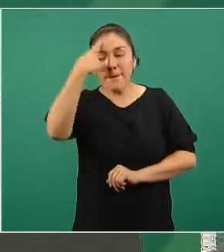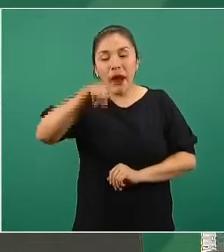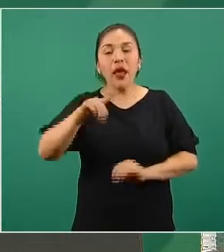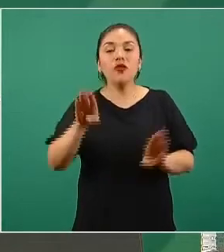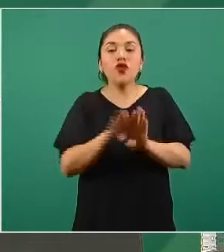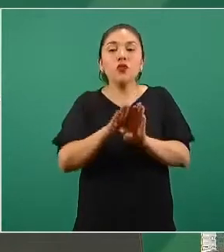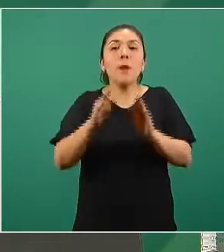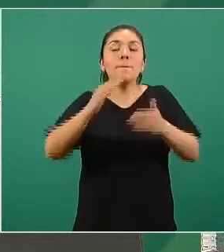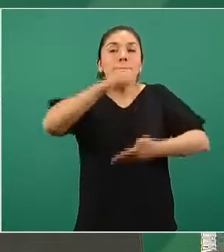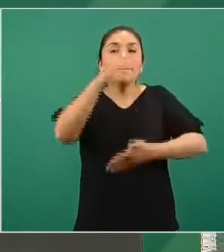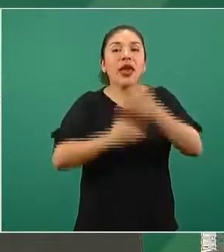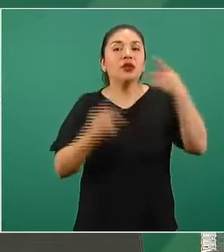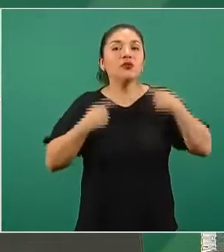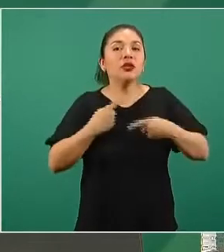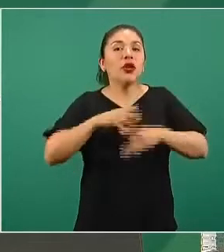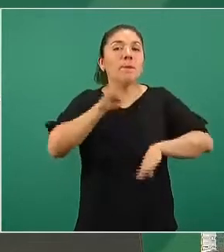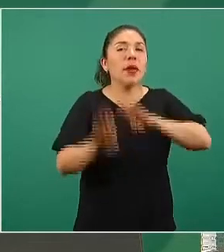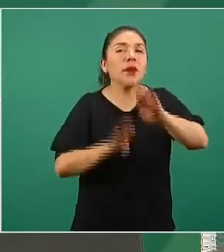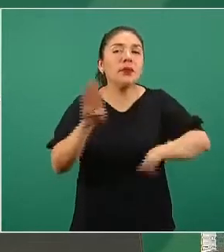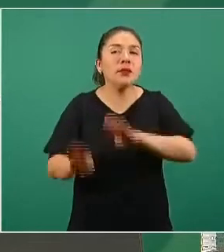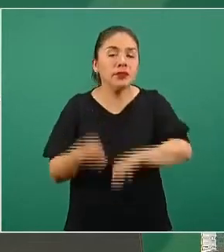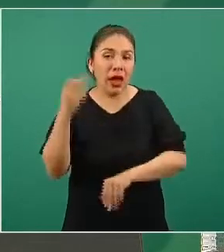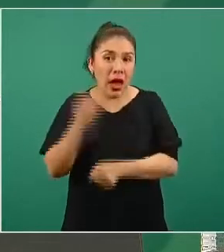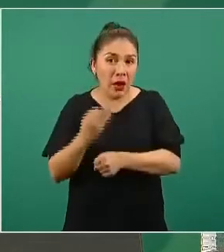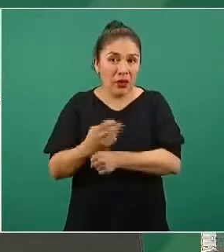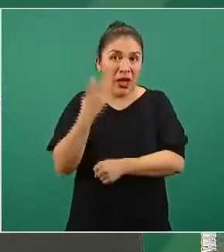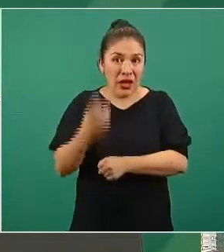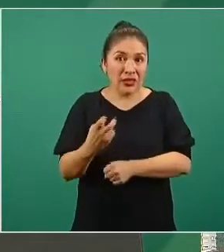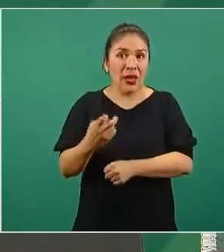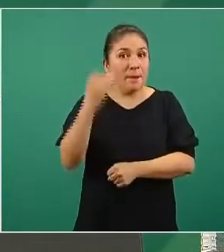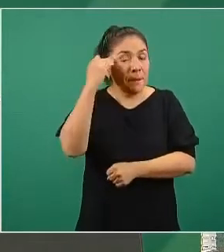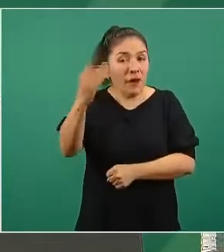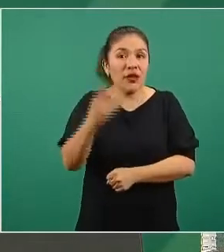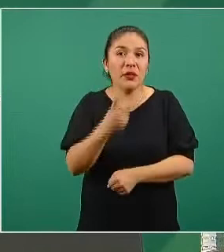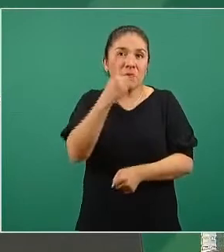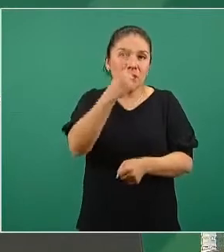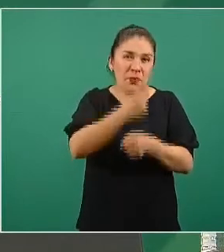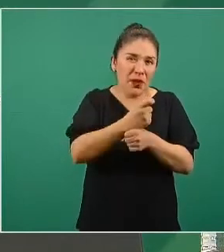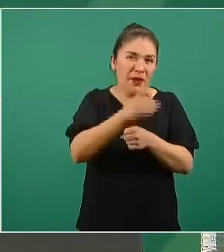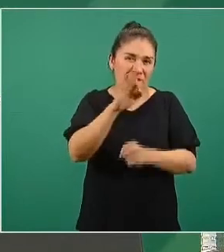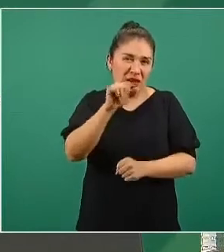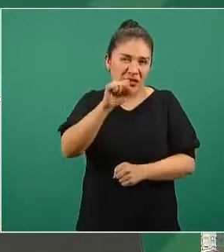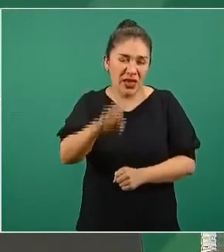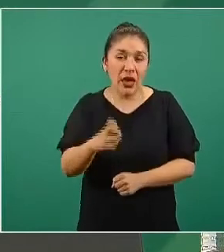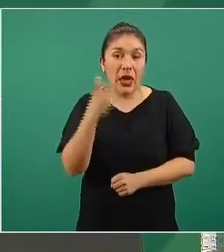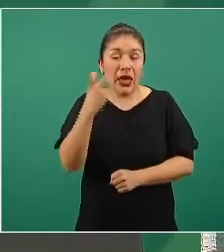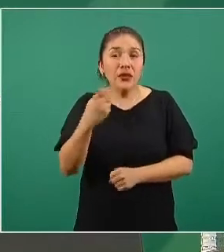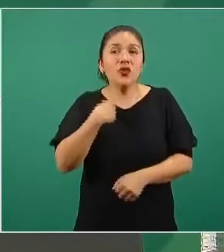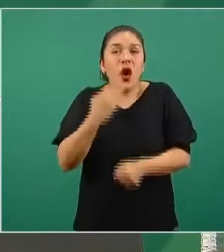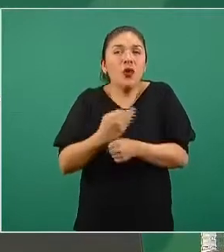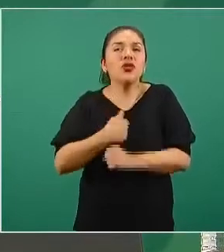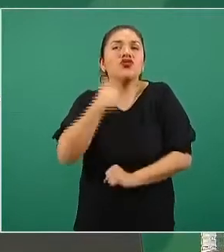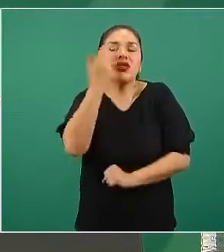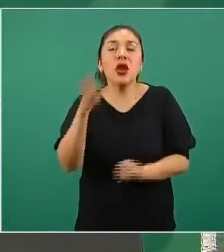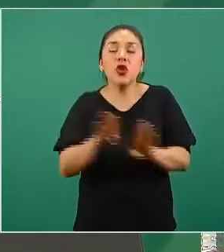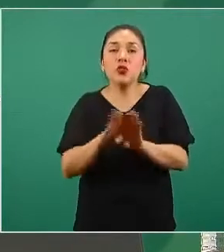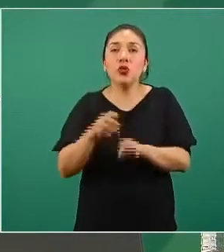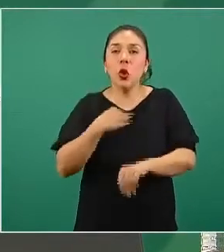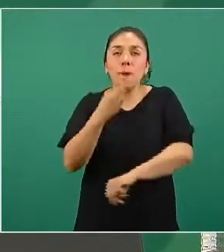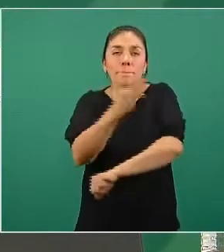la mortalidad en estas primeras fases. Lo que queremos es que